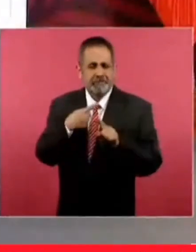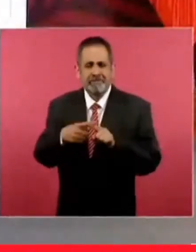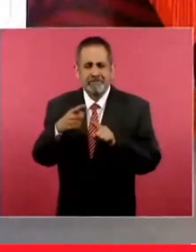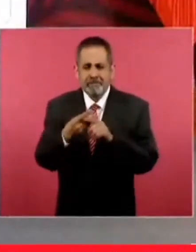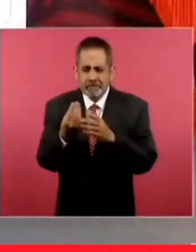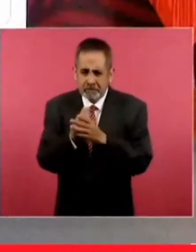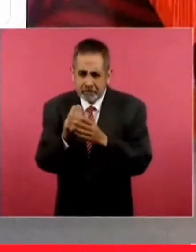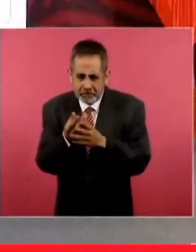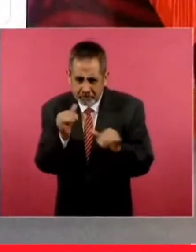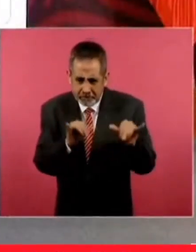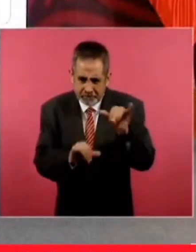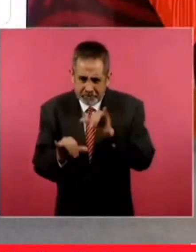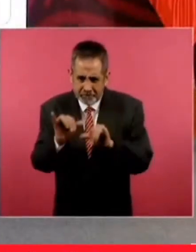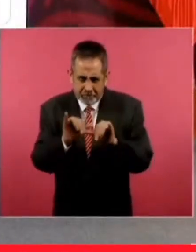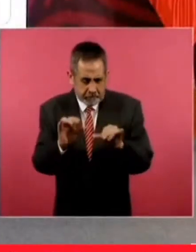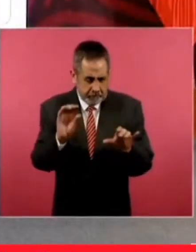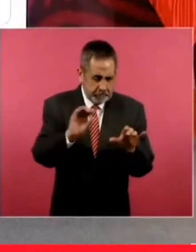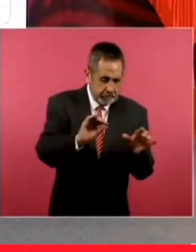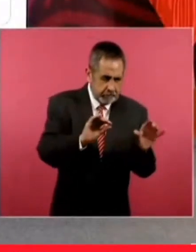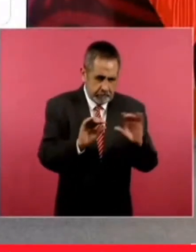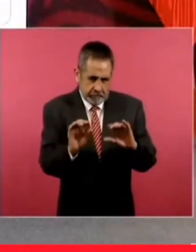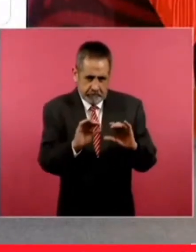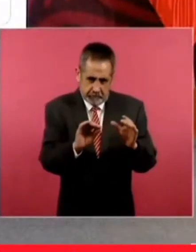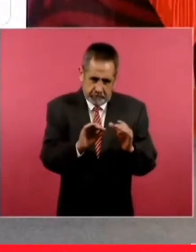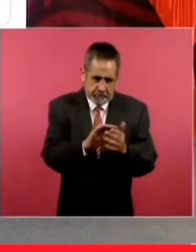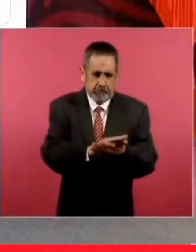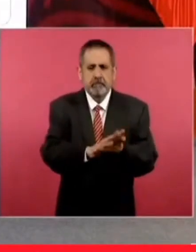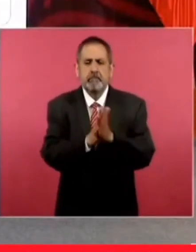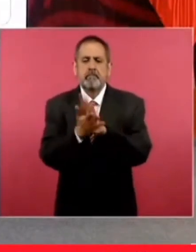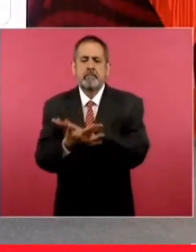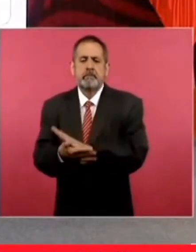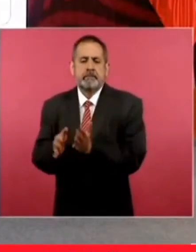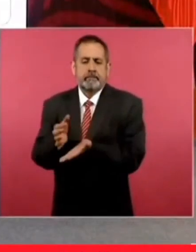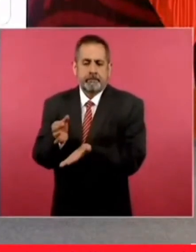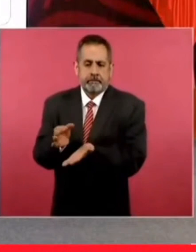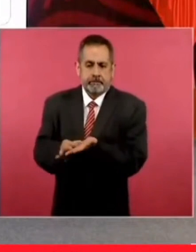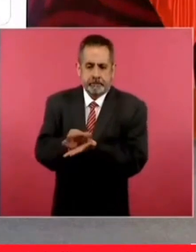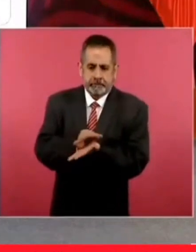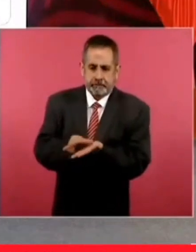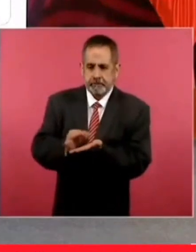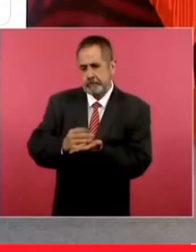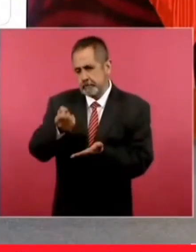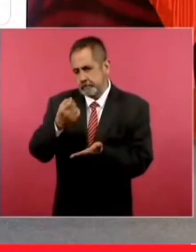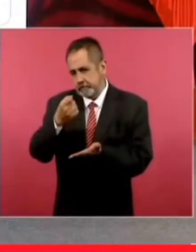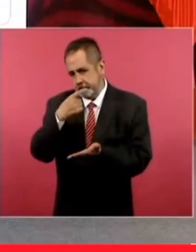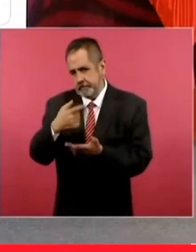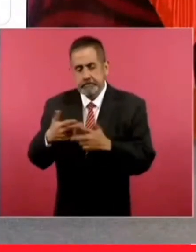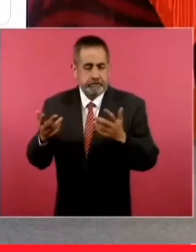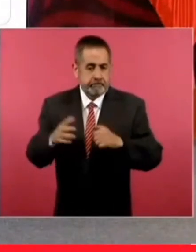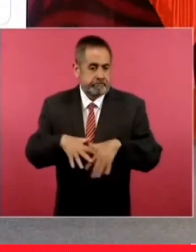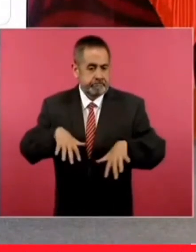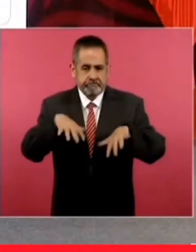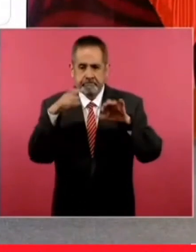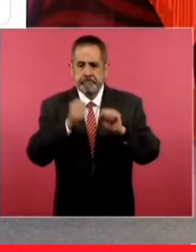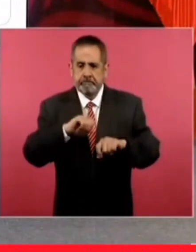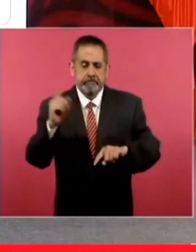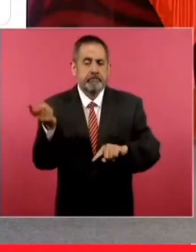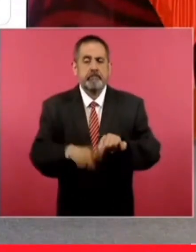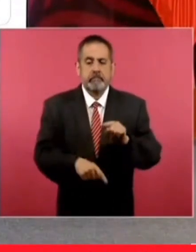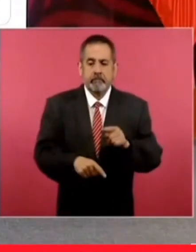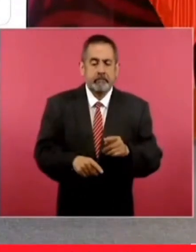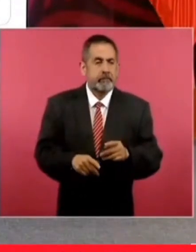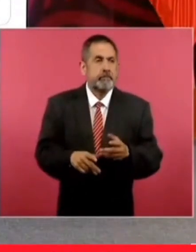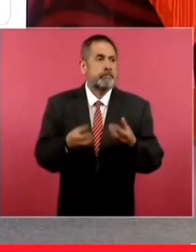sustancias químicas que con ellas se producen estas metanfetaminas con esta aseguramiento pues se evitó que